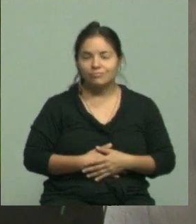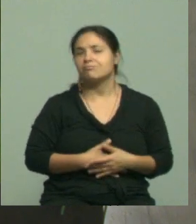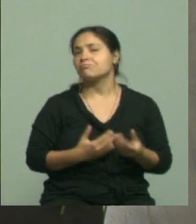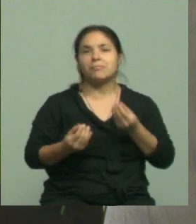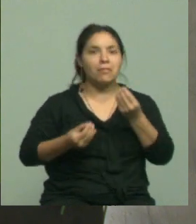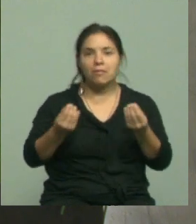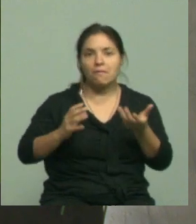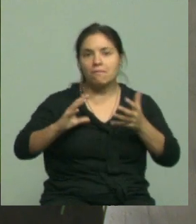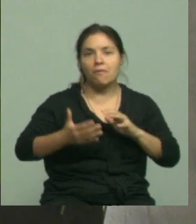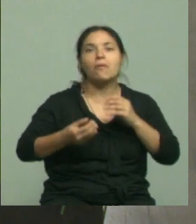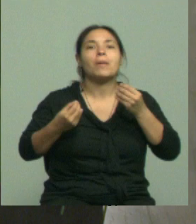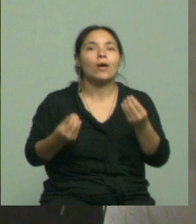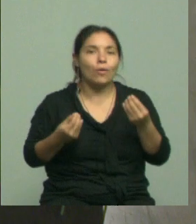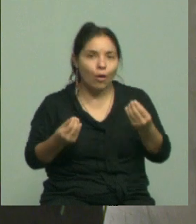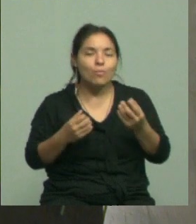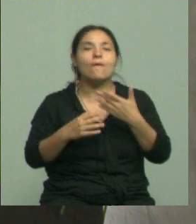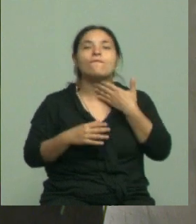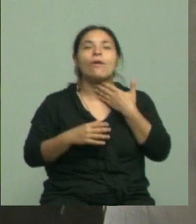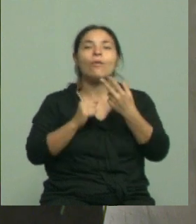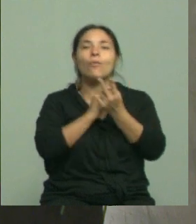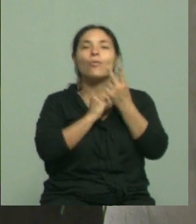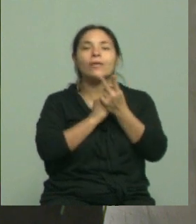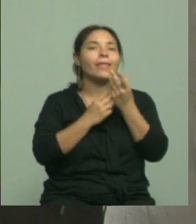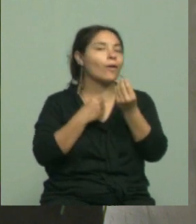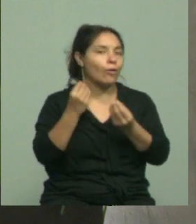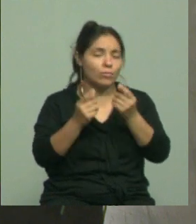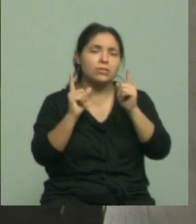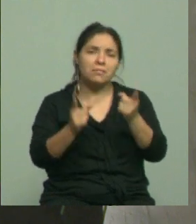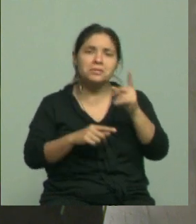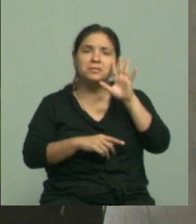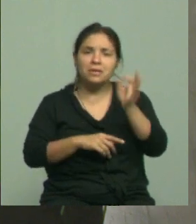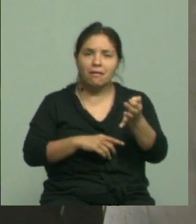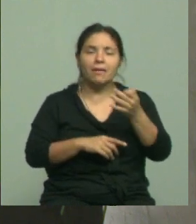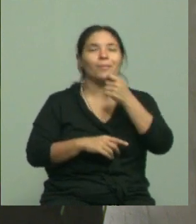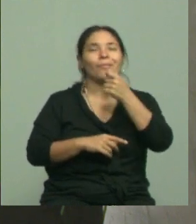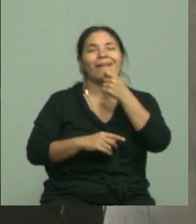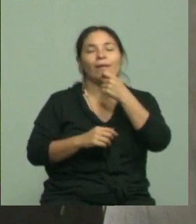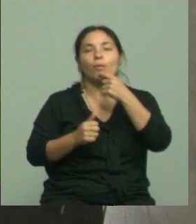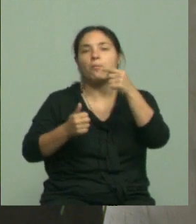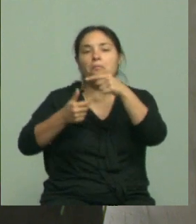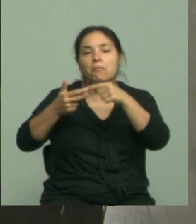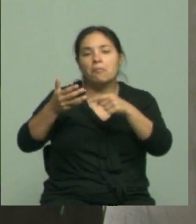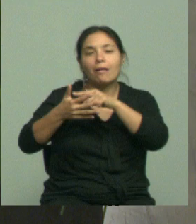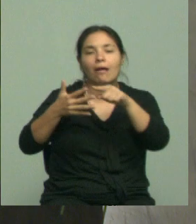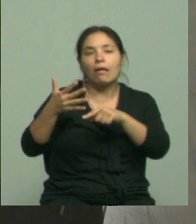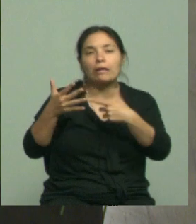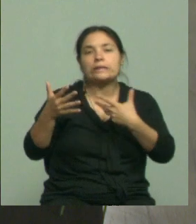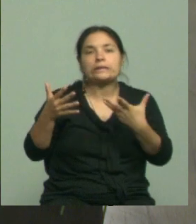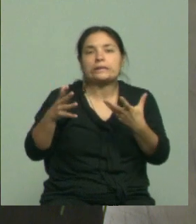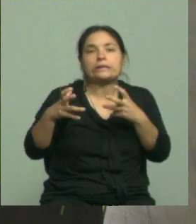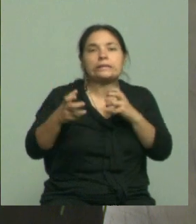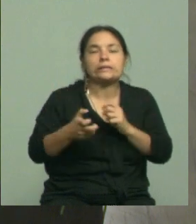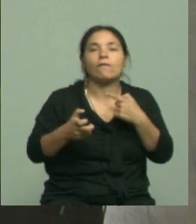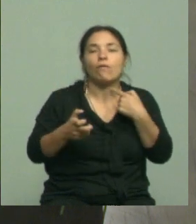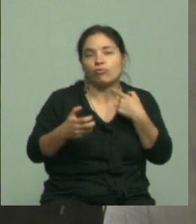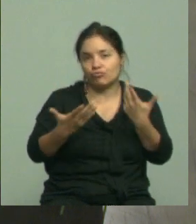cómo podemos cuidarla, pero también identificar por ahí qué cosas nos hacen mal cuando hablamos de la voz. Vamos a hablar